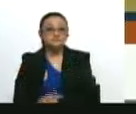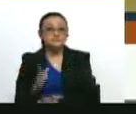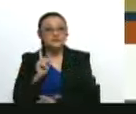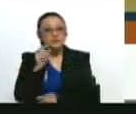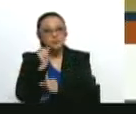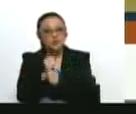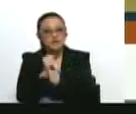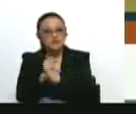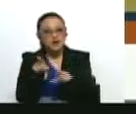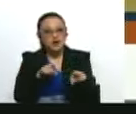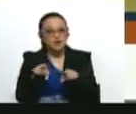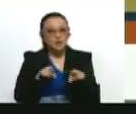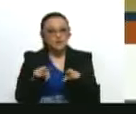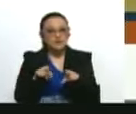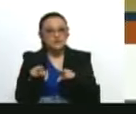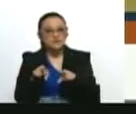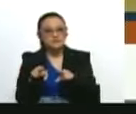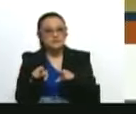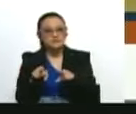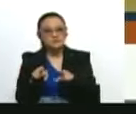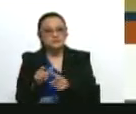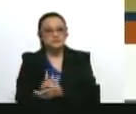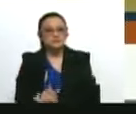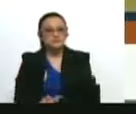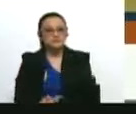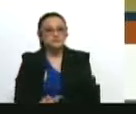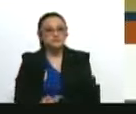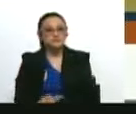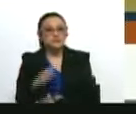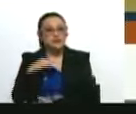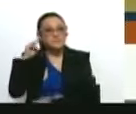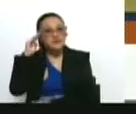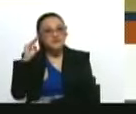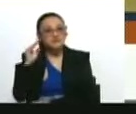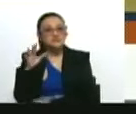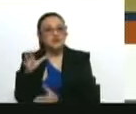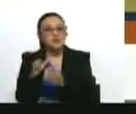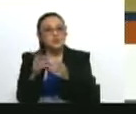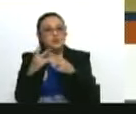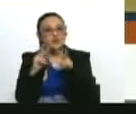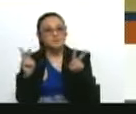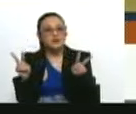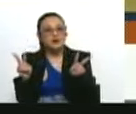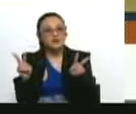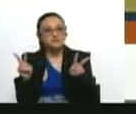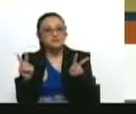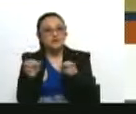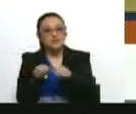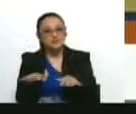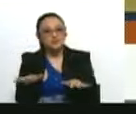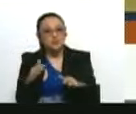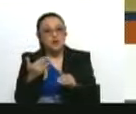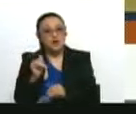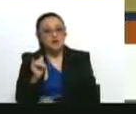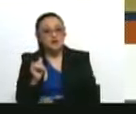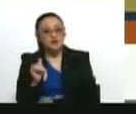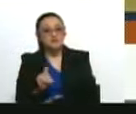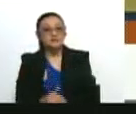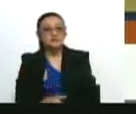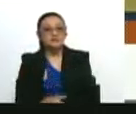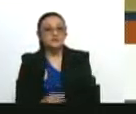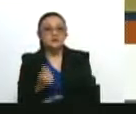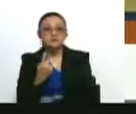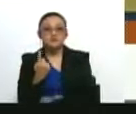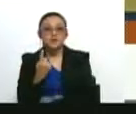trabajar coordinadamente con la milicia, con los cuadrantes de paz, estructuras que ya existen y